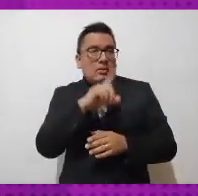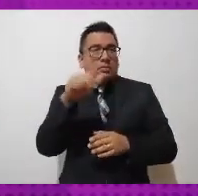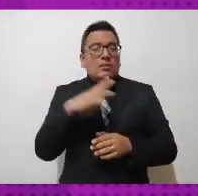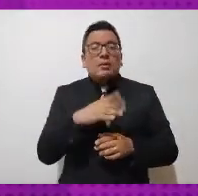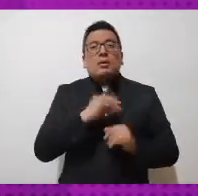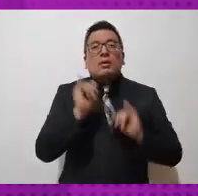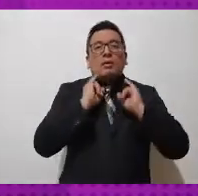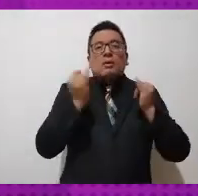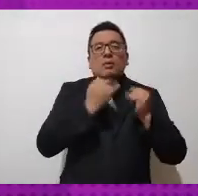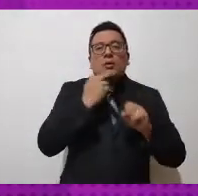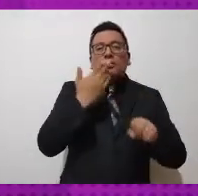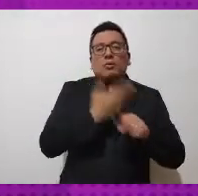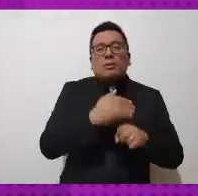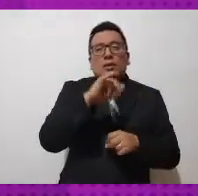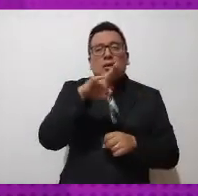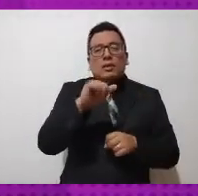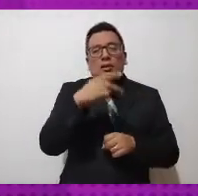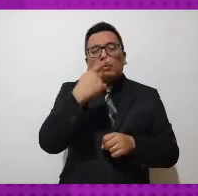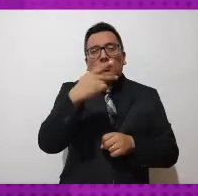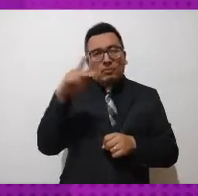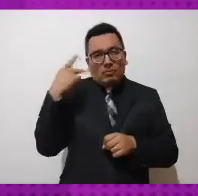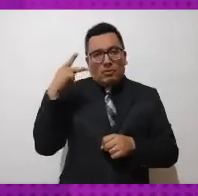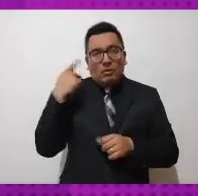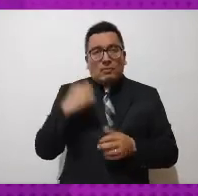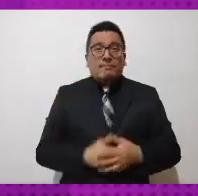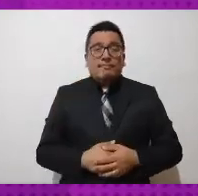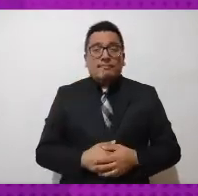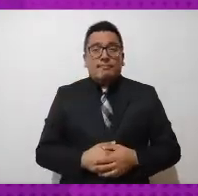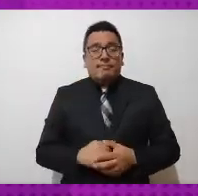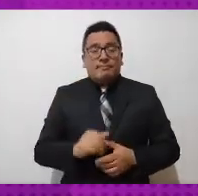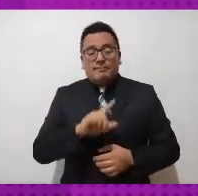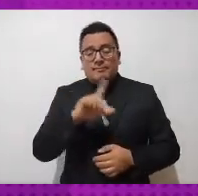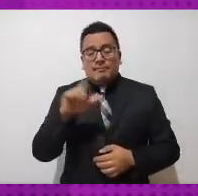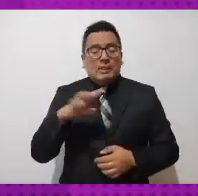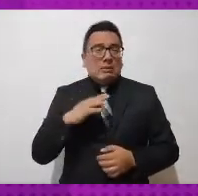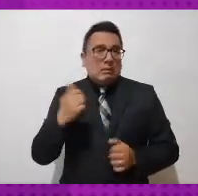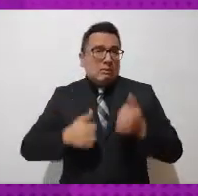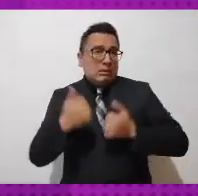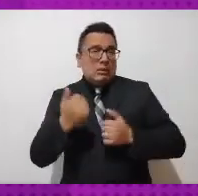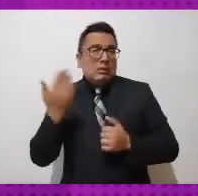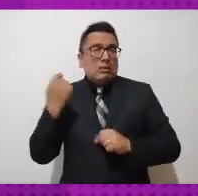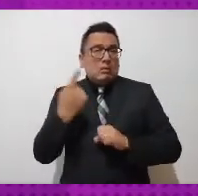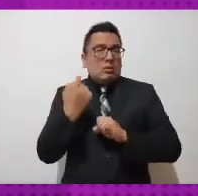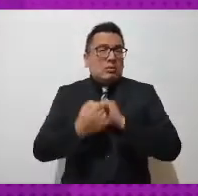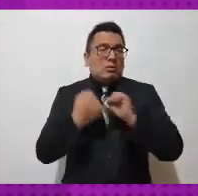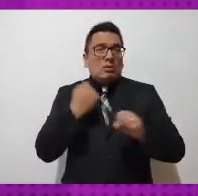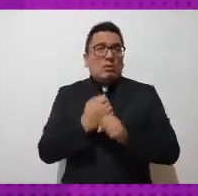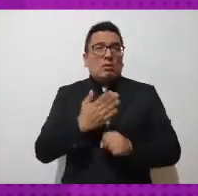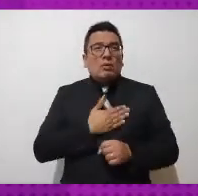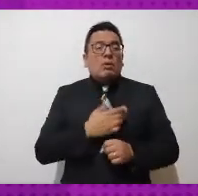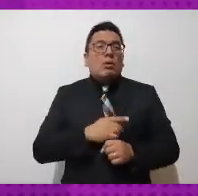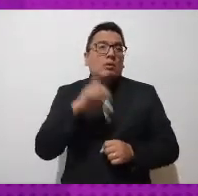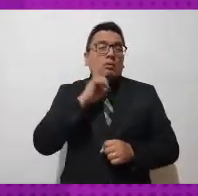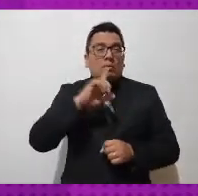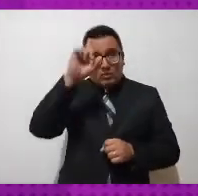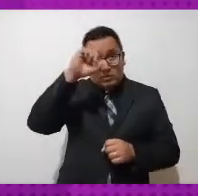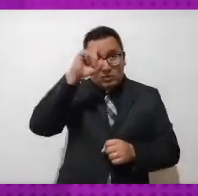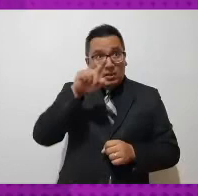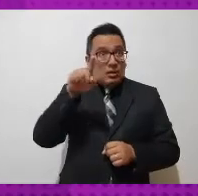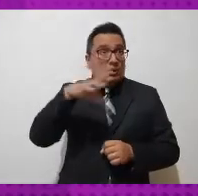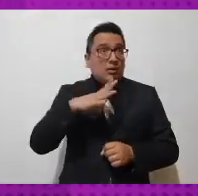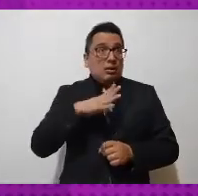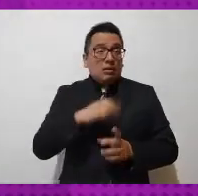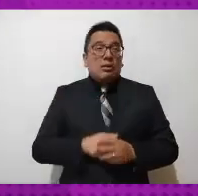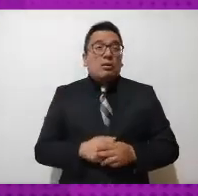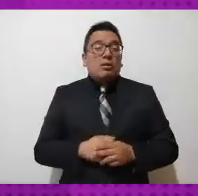Junta Local del INE en el Estado. Y de ahí, bueno, concursé y desde hace un año estoy como consejera electoral en el Instituto Electoral